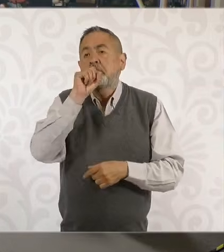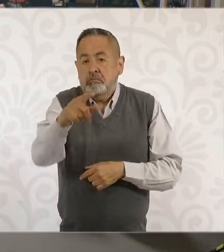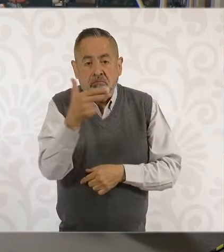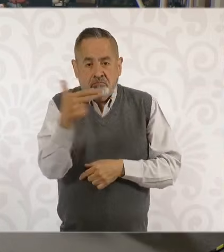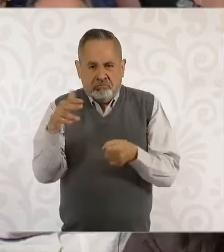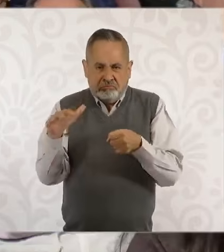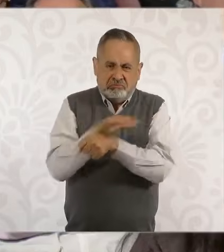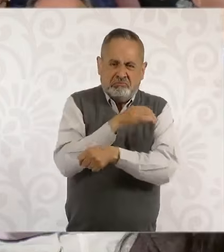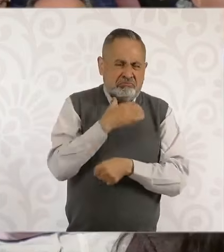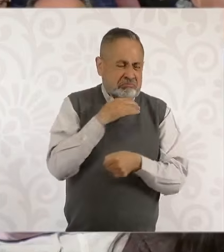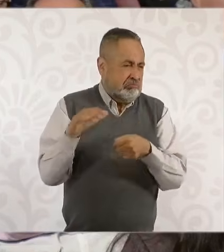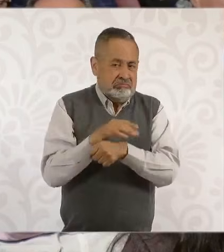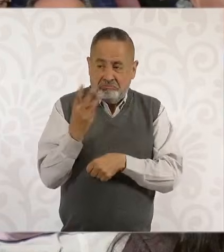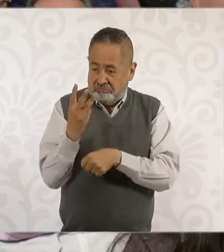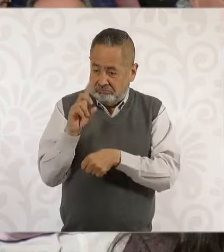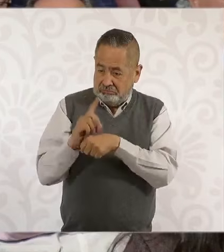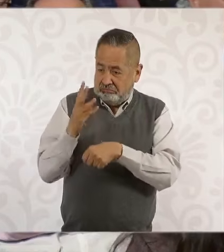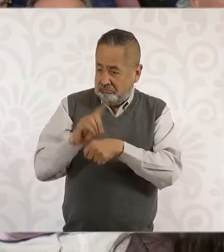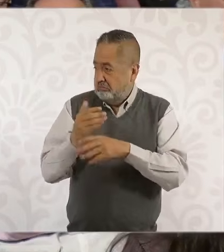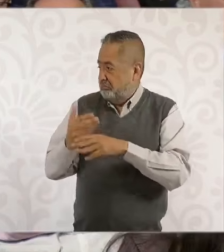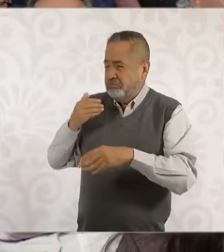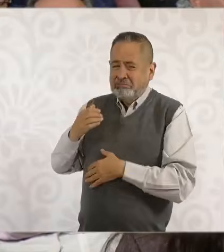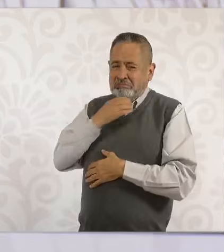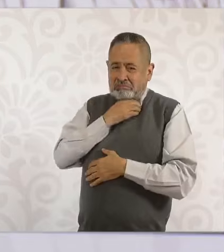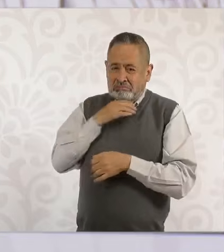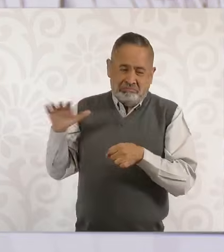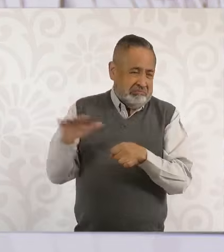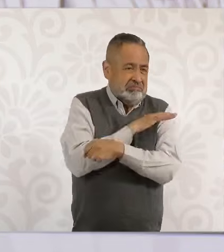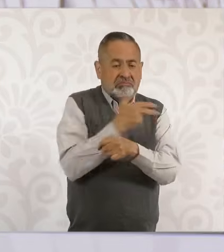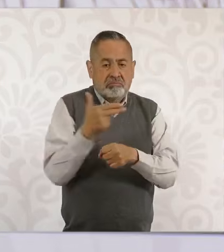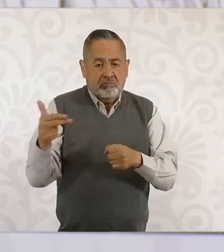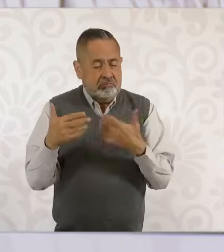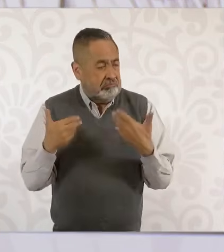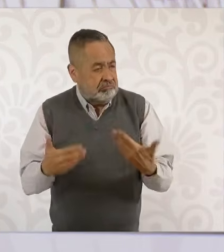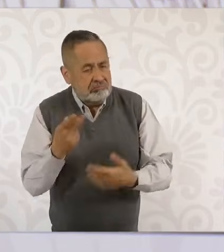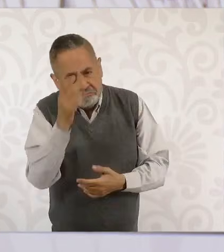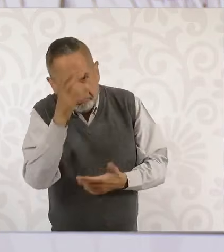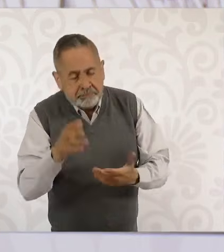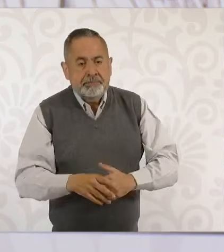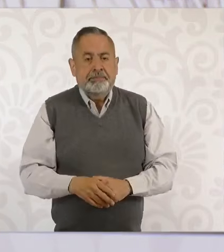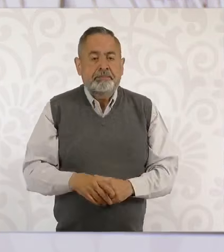desde antes del evento, 3, 4 días antes del evento. Sí, fíjense,